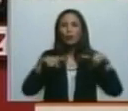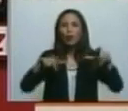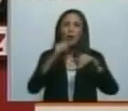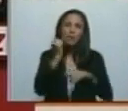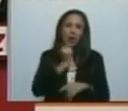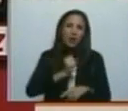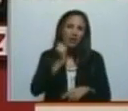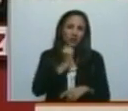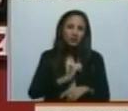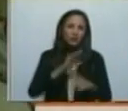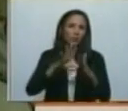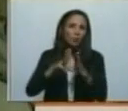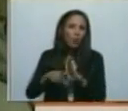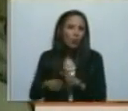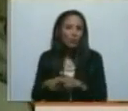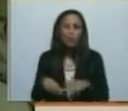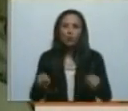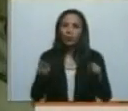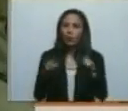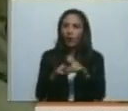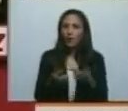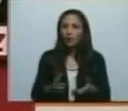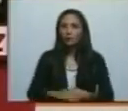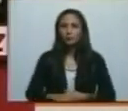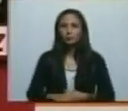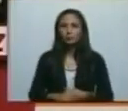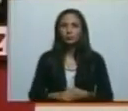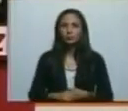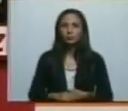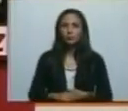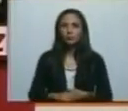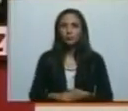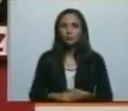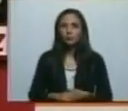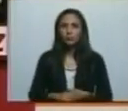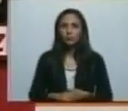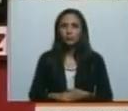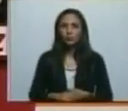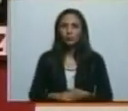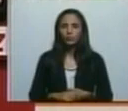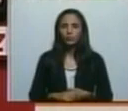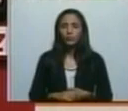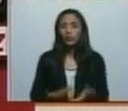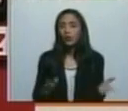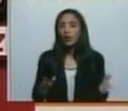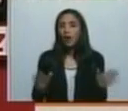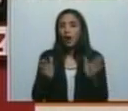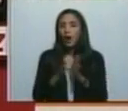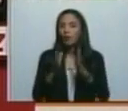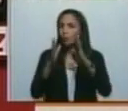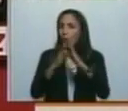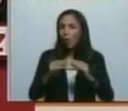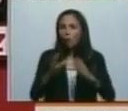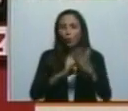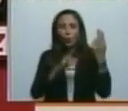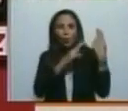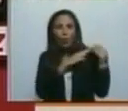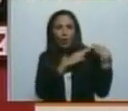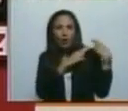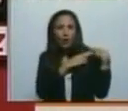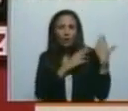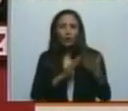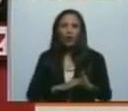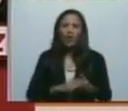en Valencia. Eso tiene vínculo con eso, tiene vínculo con los tenientes desertores de francotiradores que andan en